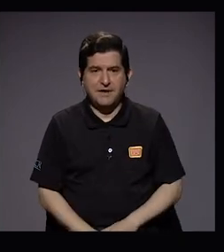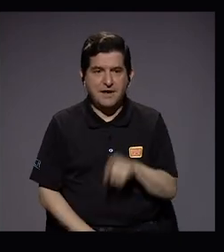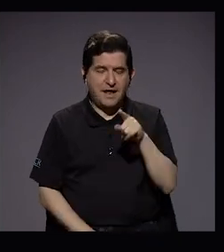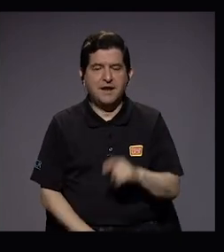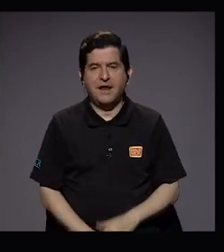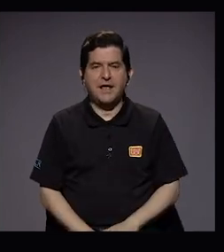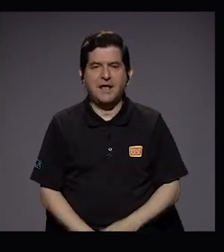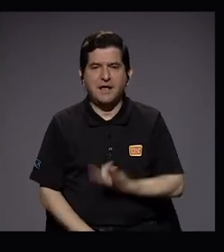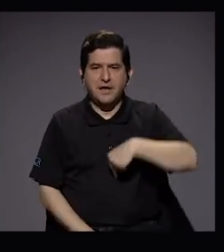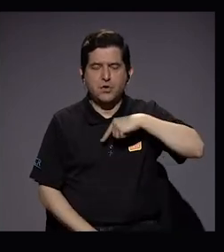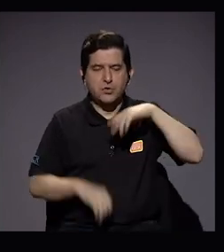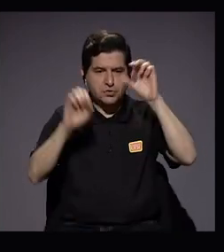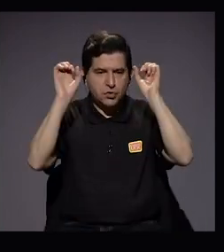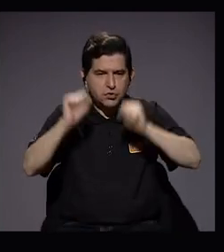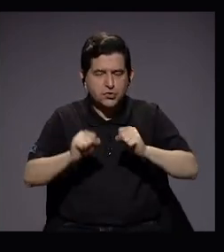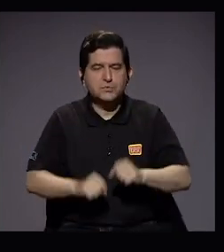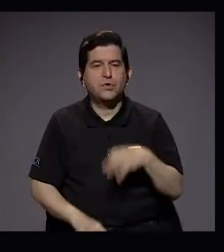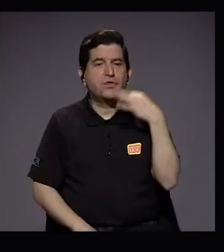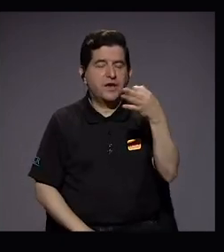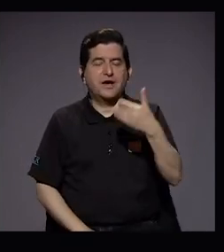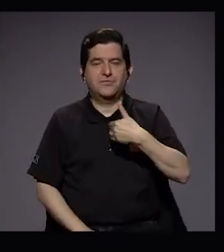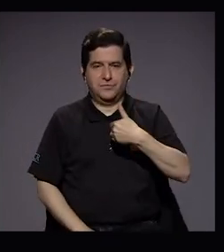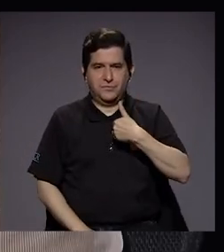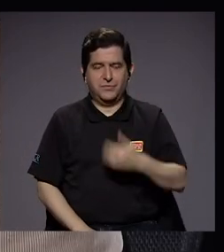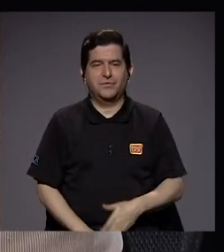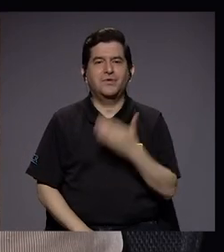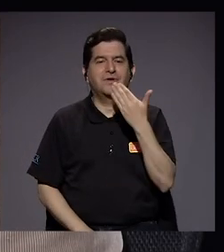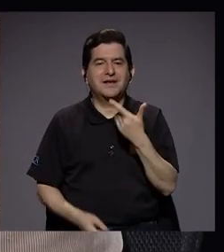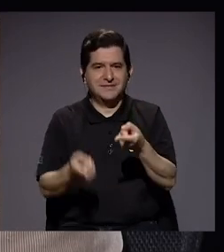sea una factura que podamos respirar en el